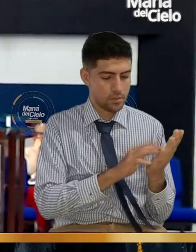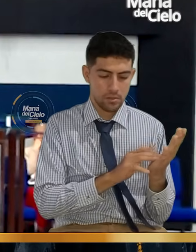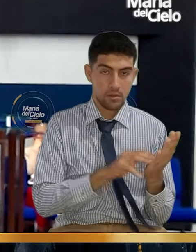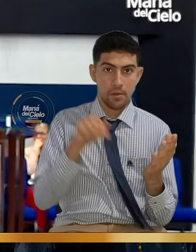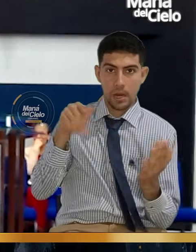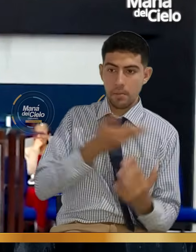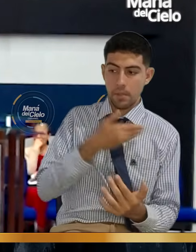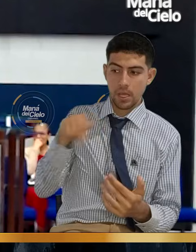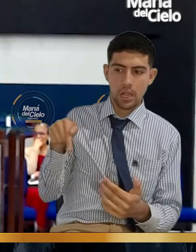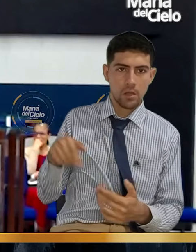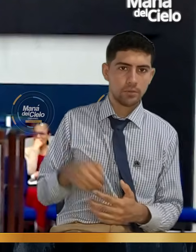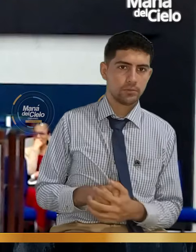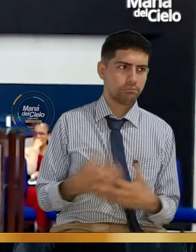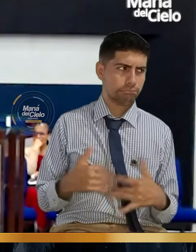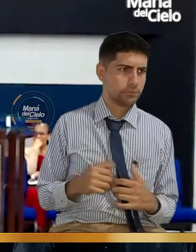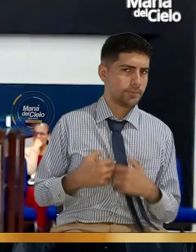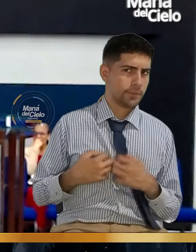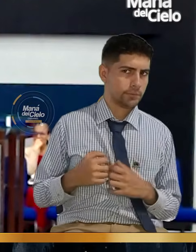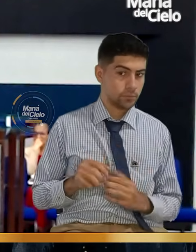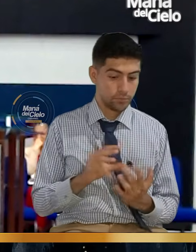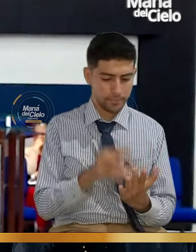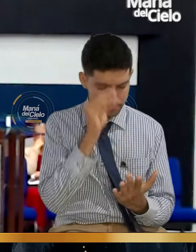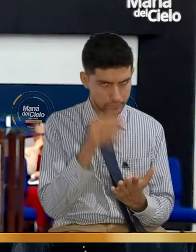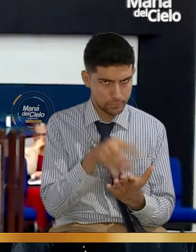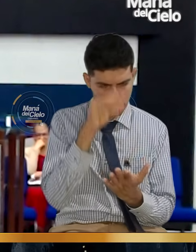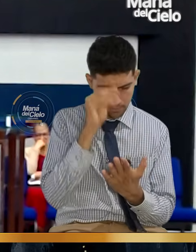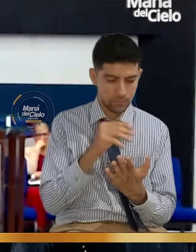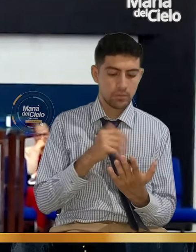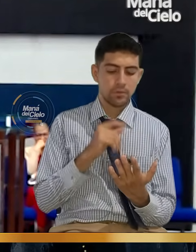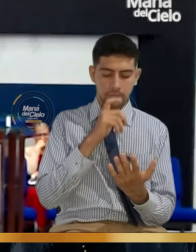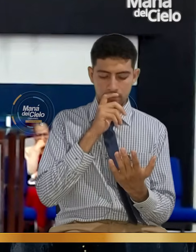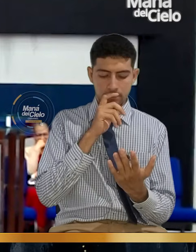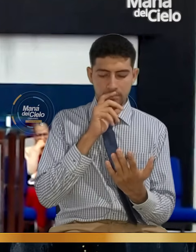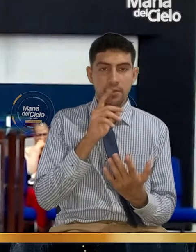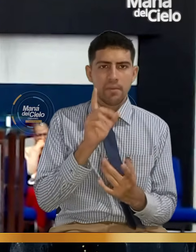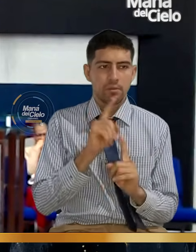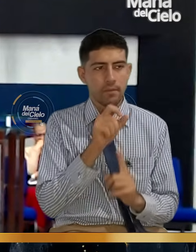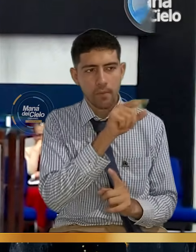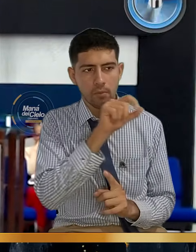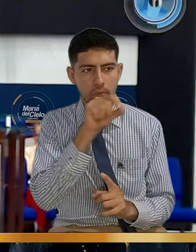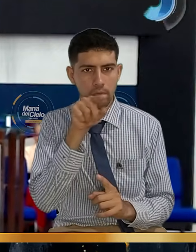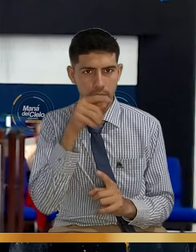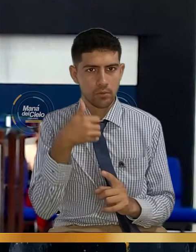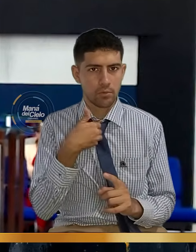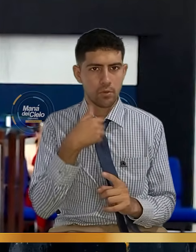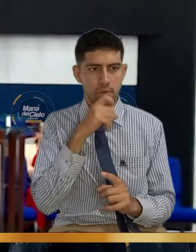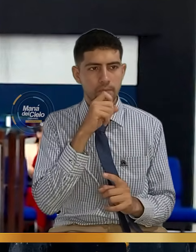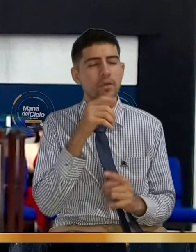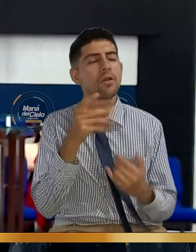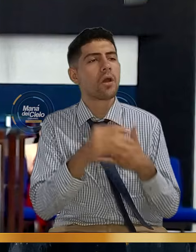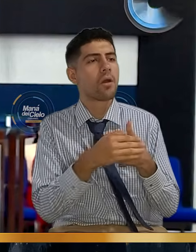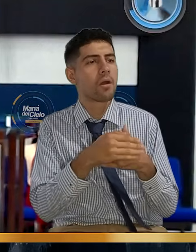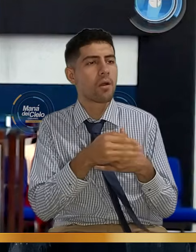Hacha. ¿Cierto que sí? ¿Cierto que estamos bien? La capital del Tolima, Ibagué. La capital de